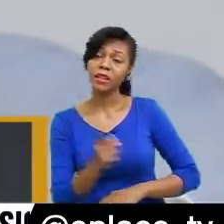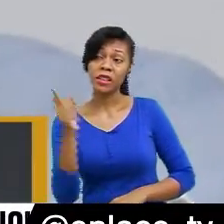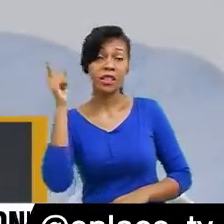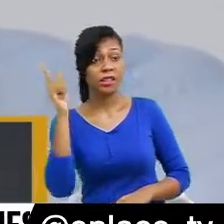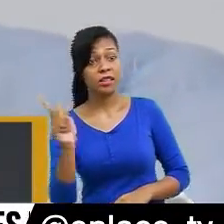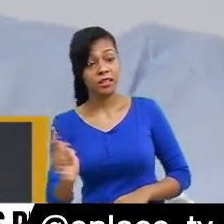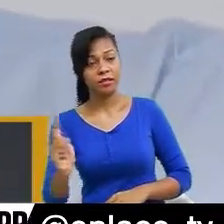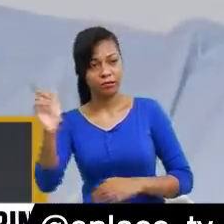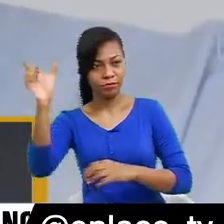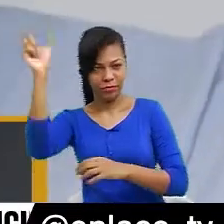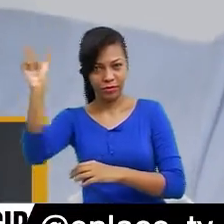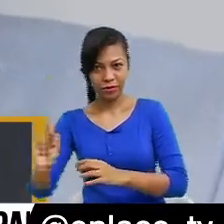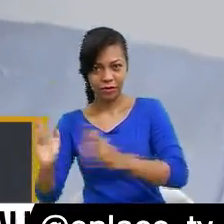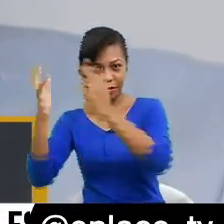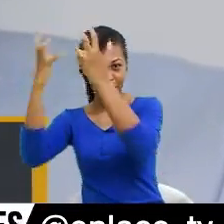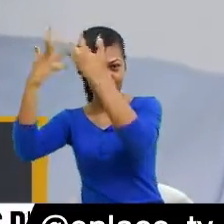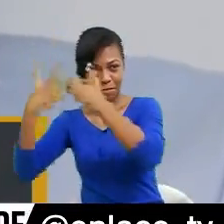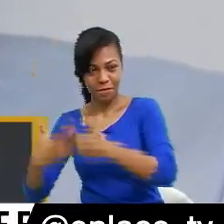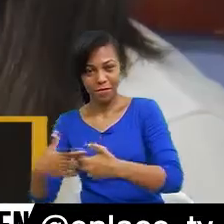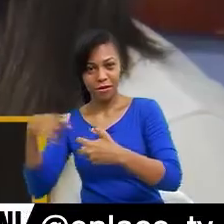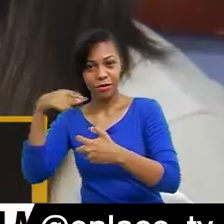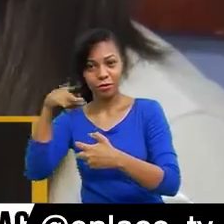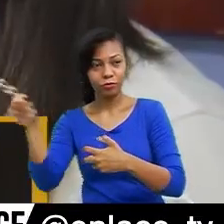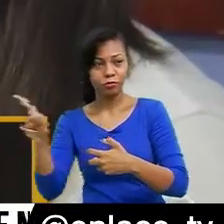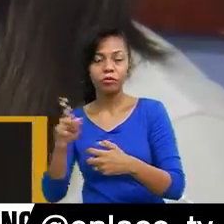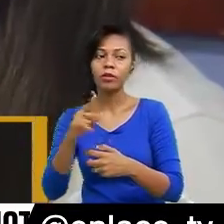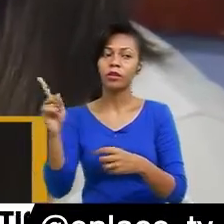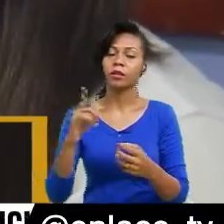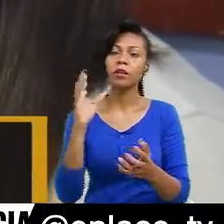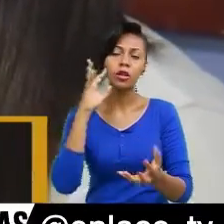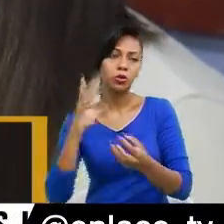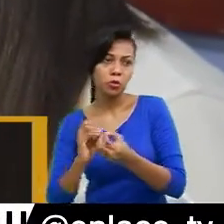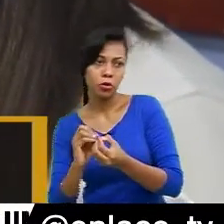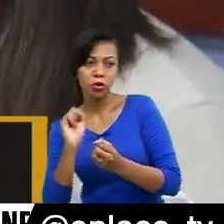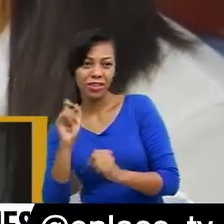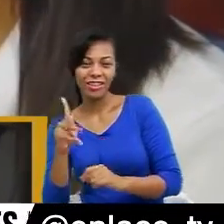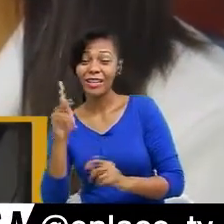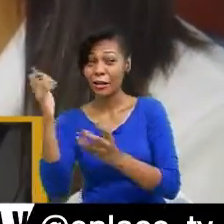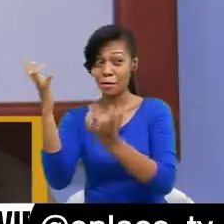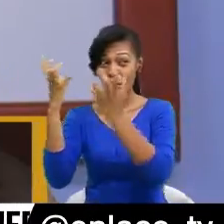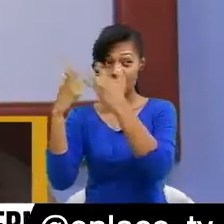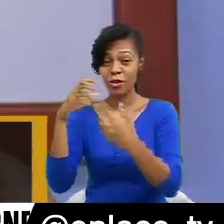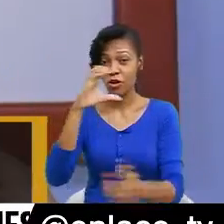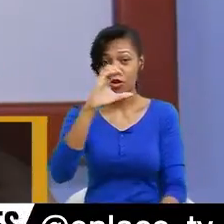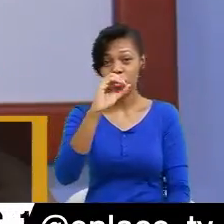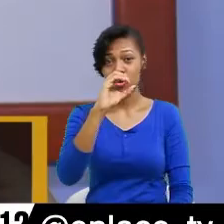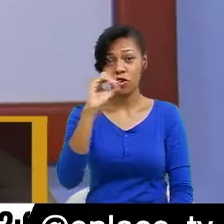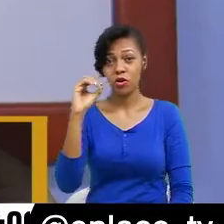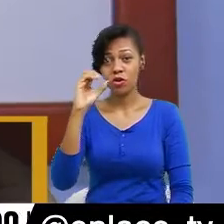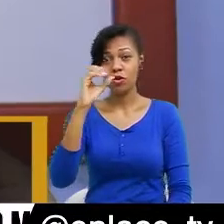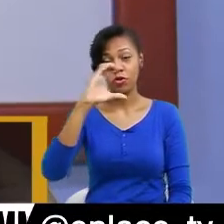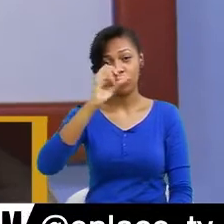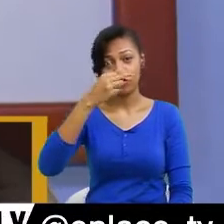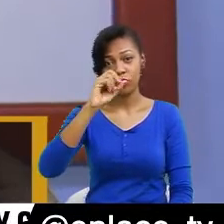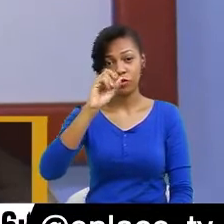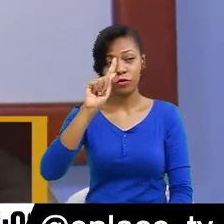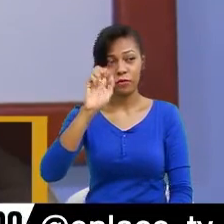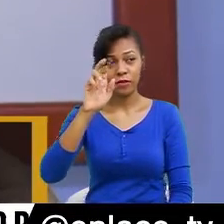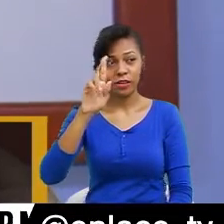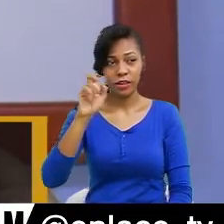por el contratista del convenio del transporte escolar que tiene a su cargo la empresa Cochoferes. Me abordó un grupo de personas,